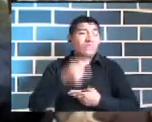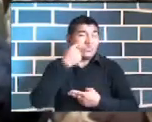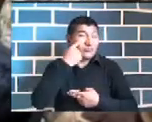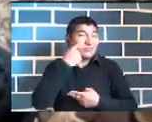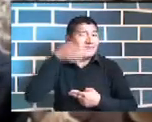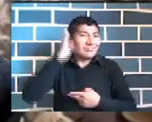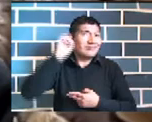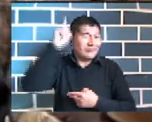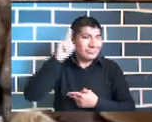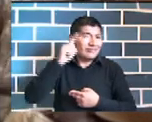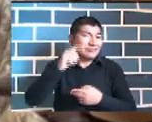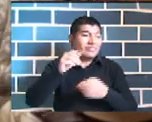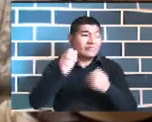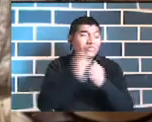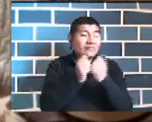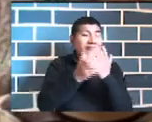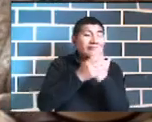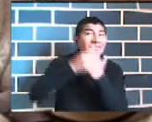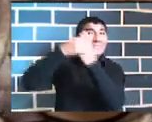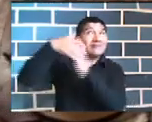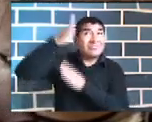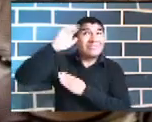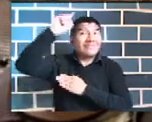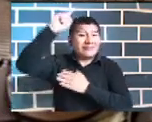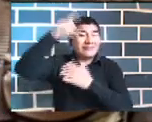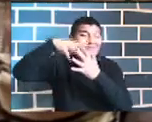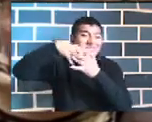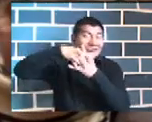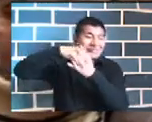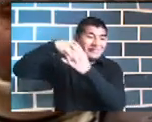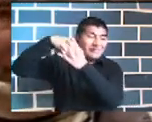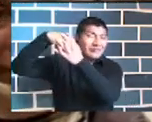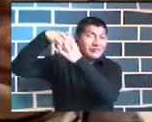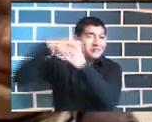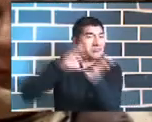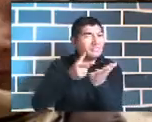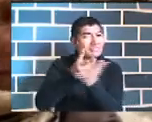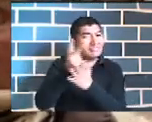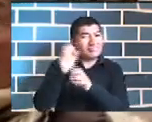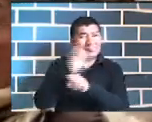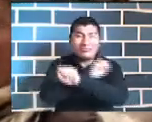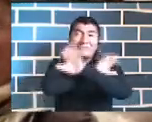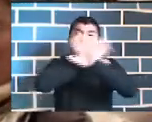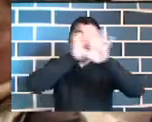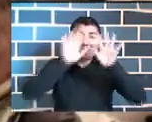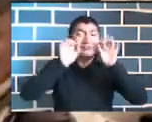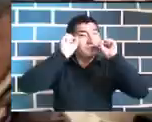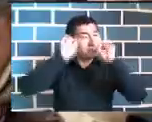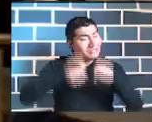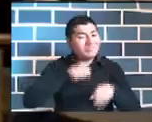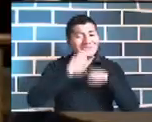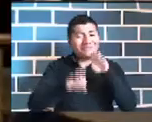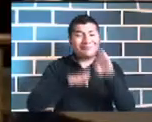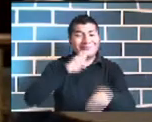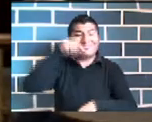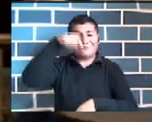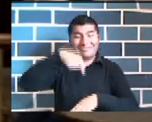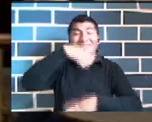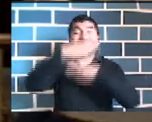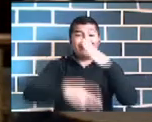y, agarrados de la mano de Dios, de una manera verdadera y clara, puedan caminar en este